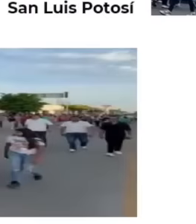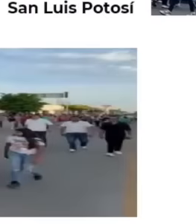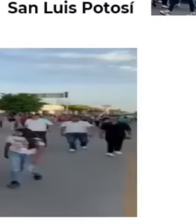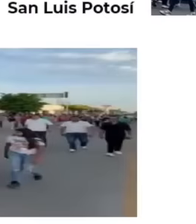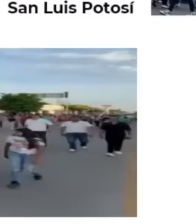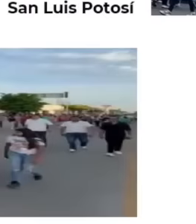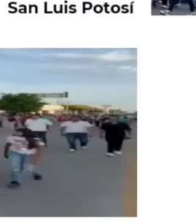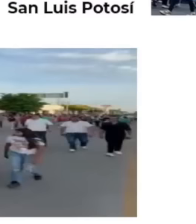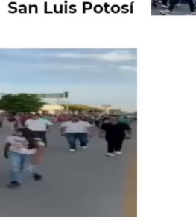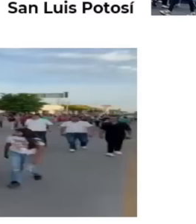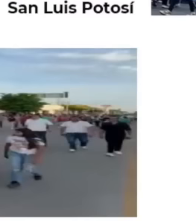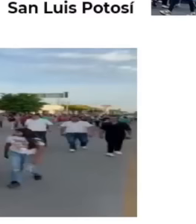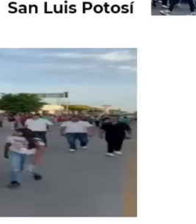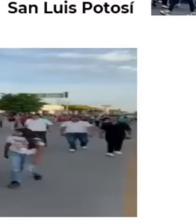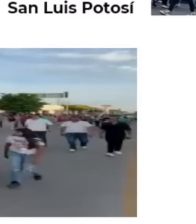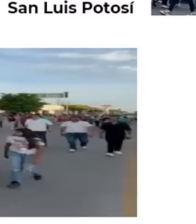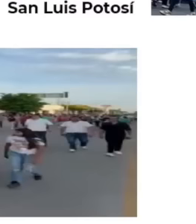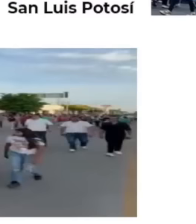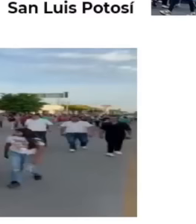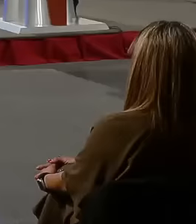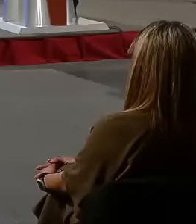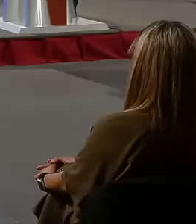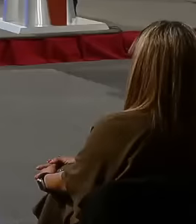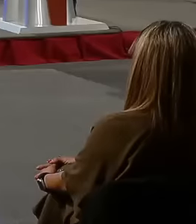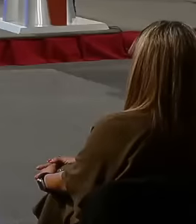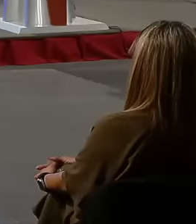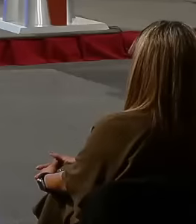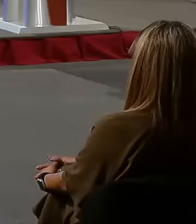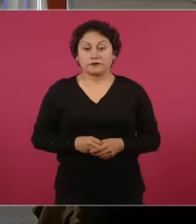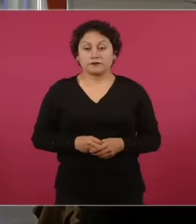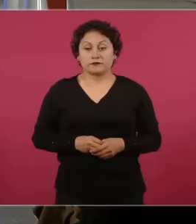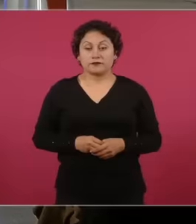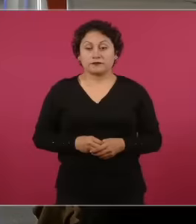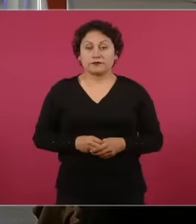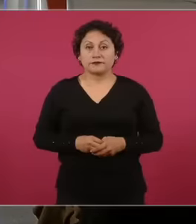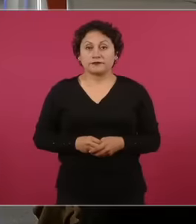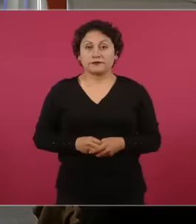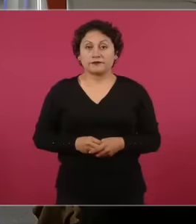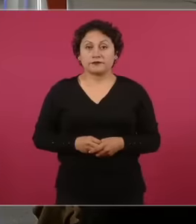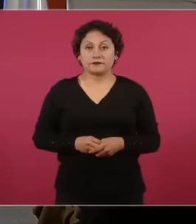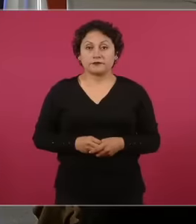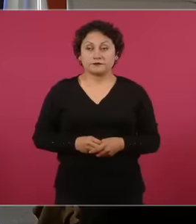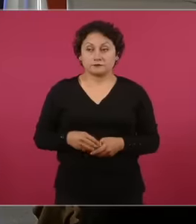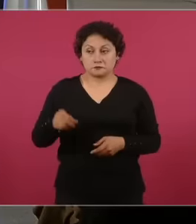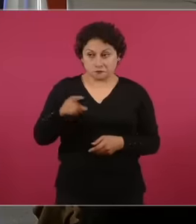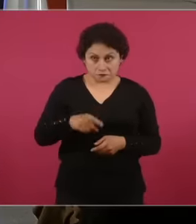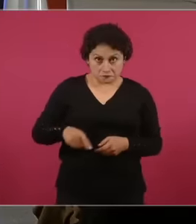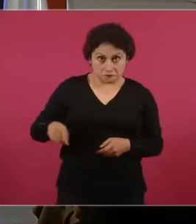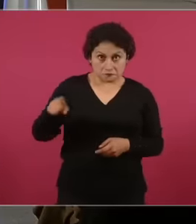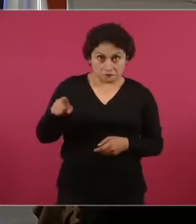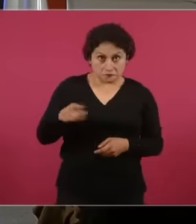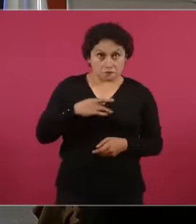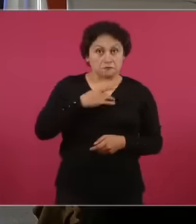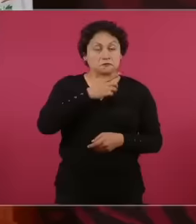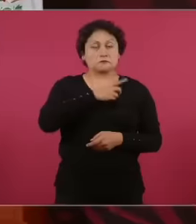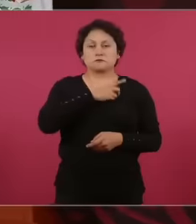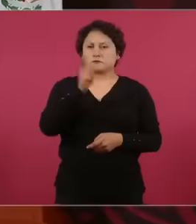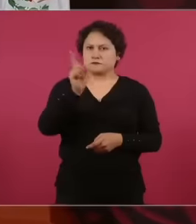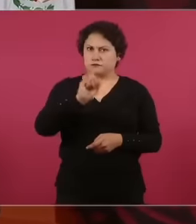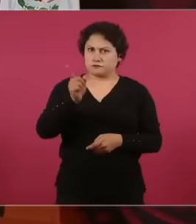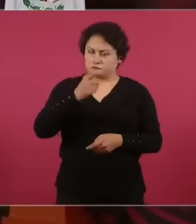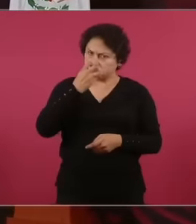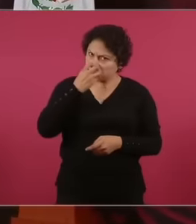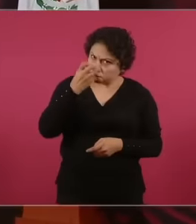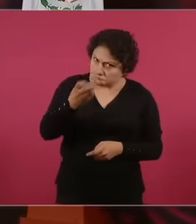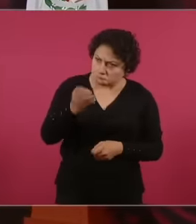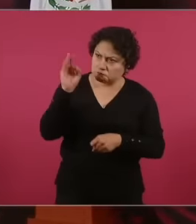sepan que no están solos, no están solos, no están solos, no están